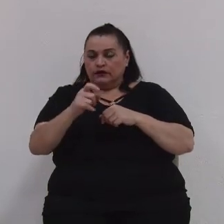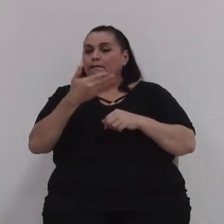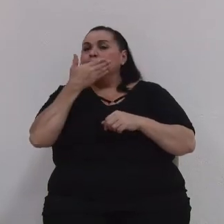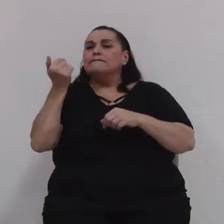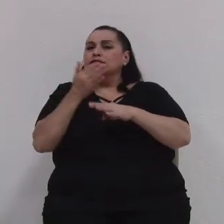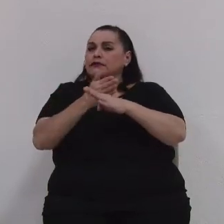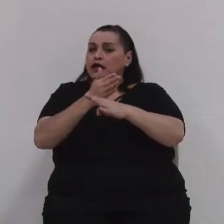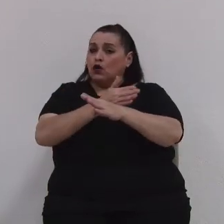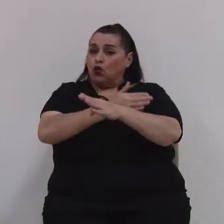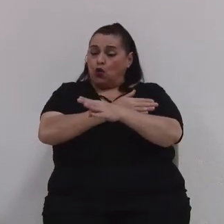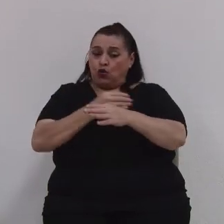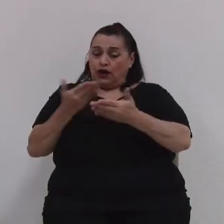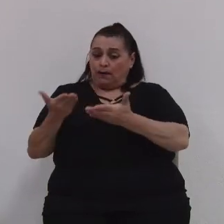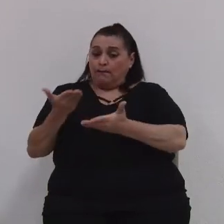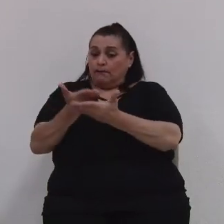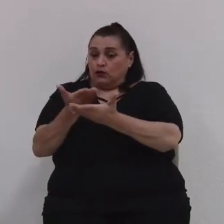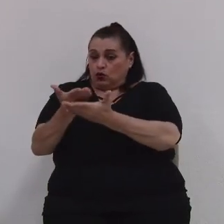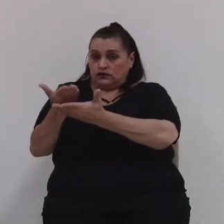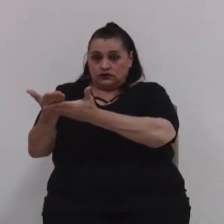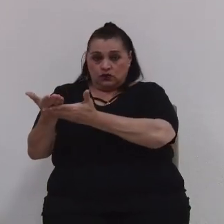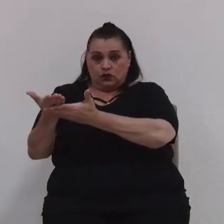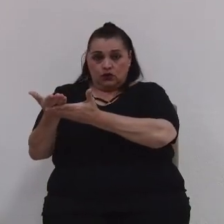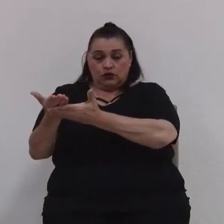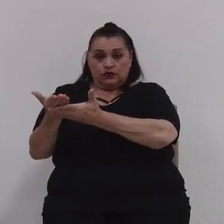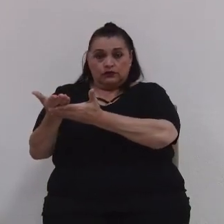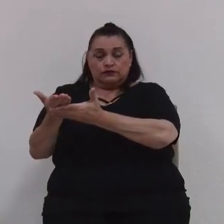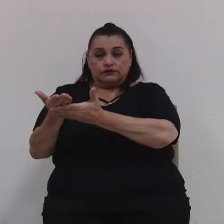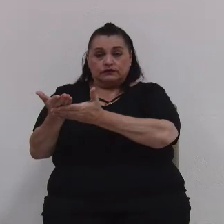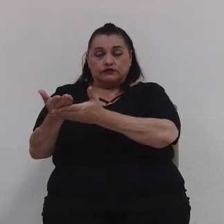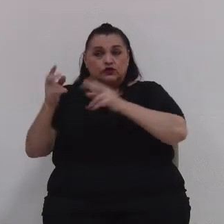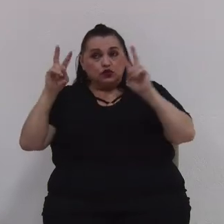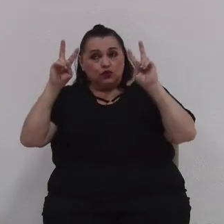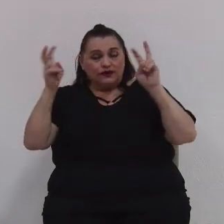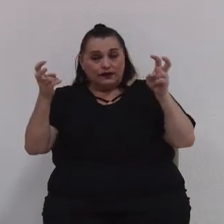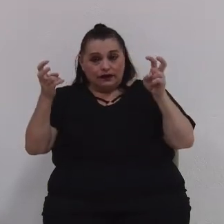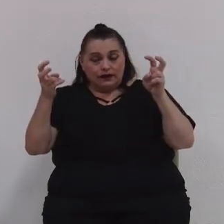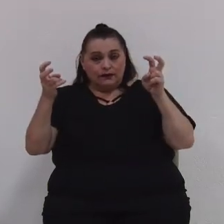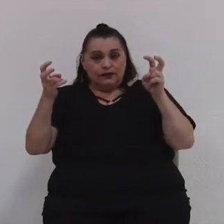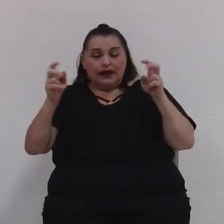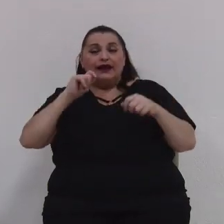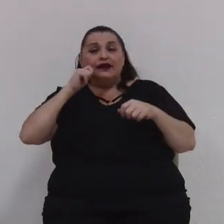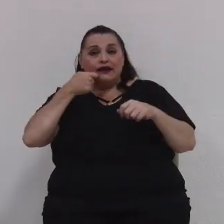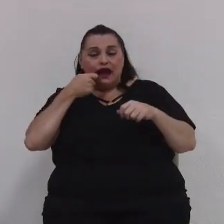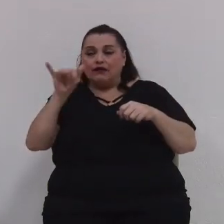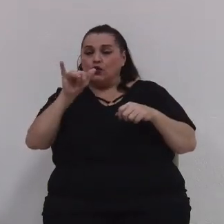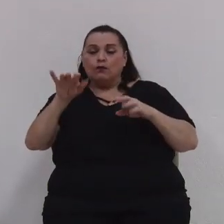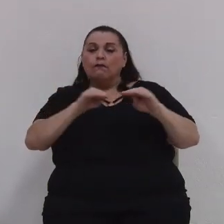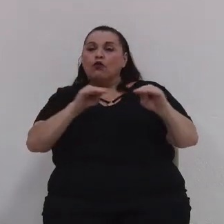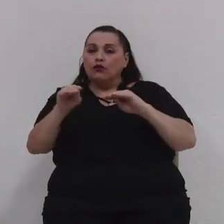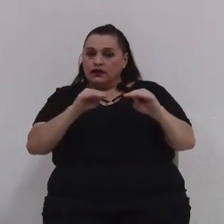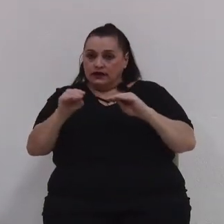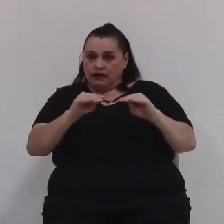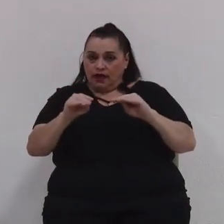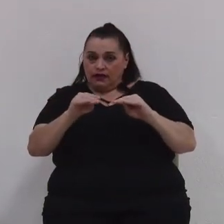mejoramos lo que es la provisión de un tema clave como la movilidad